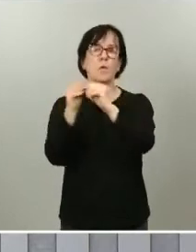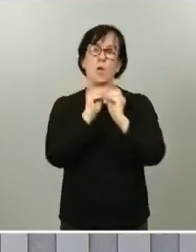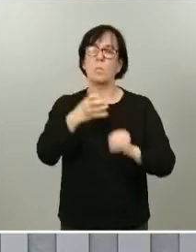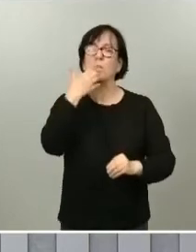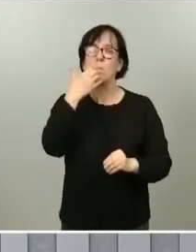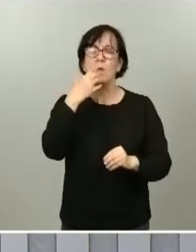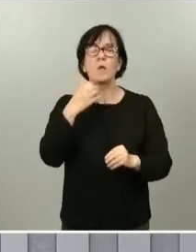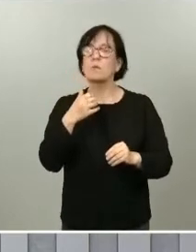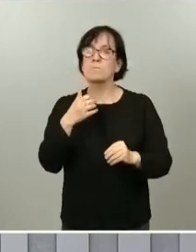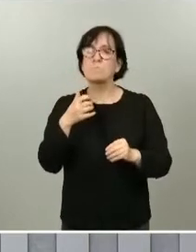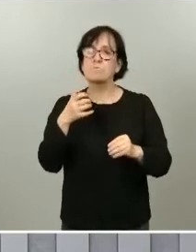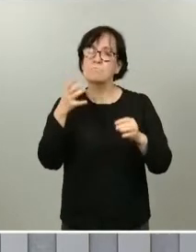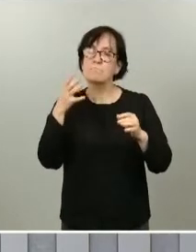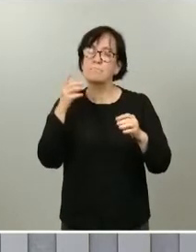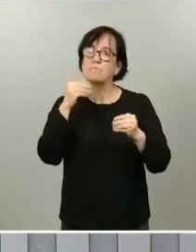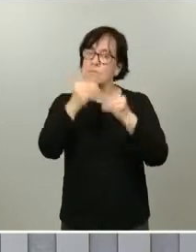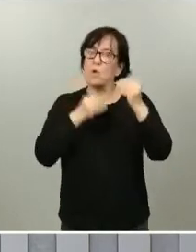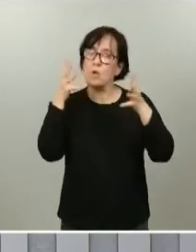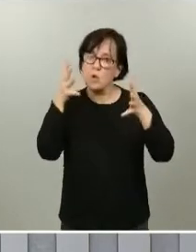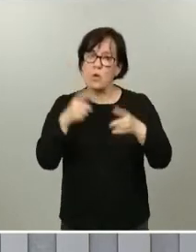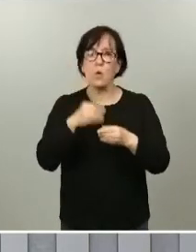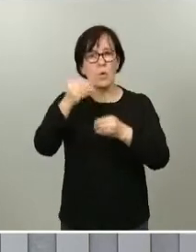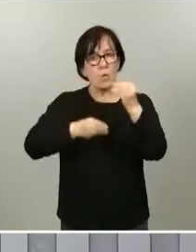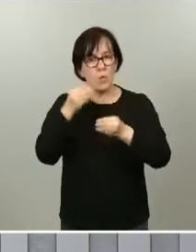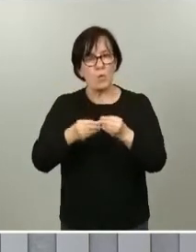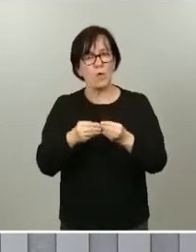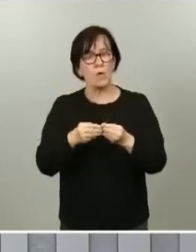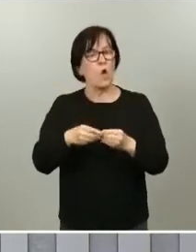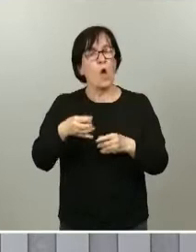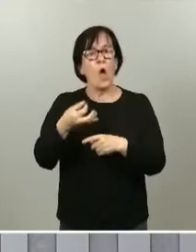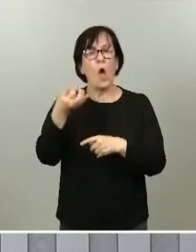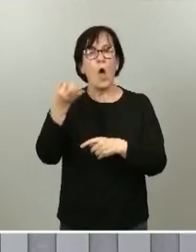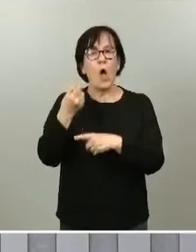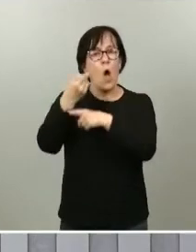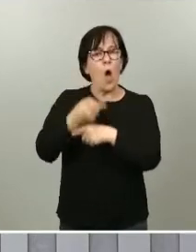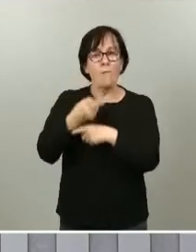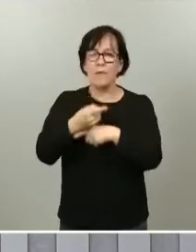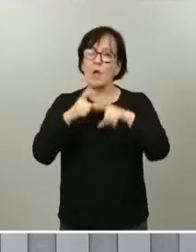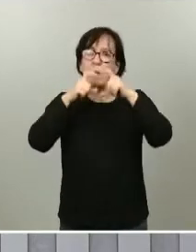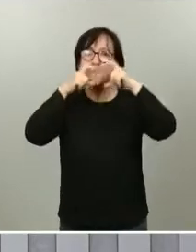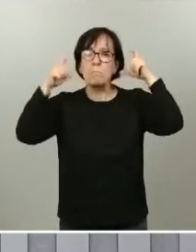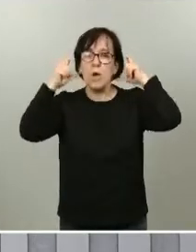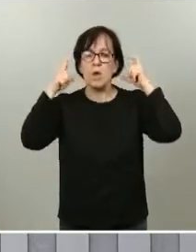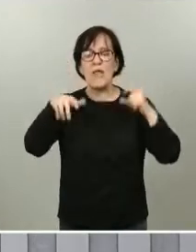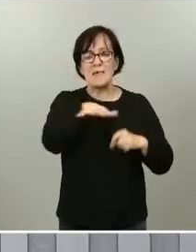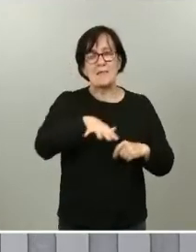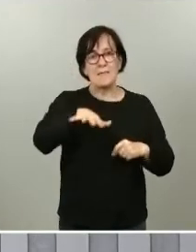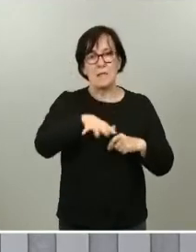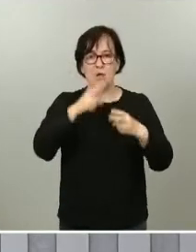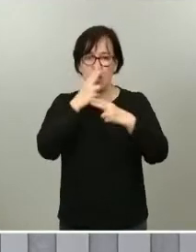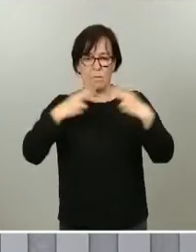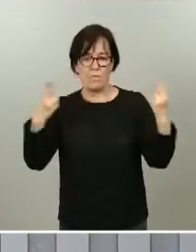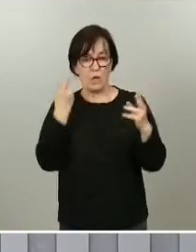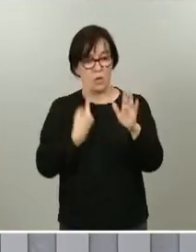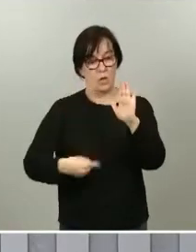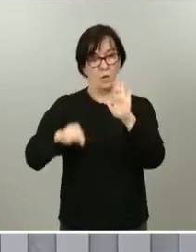de utilizar de hacer uso obligatorio de las mascarillas en los lugares públicos una medida que el ministerio de sanidad